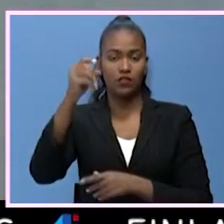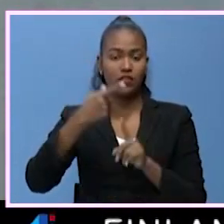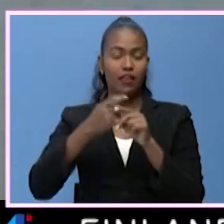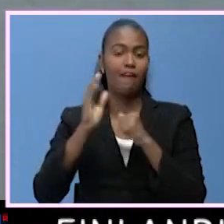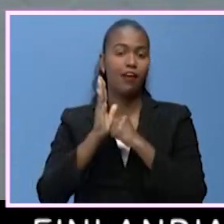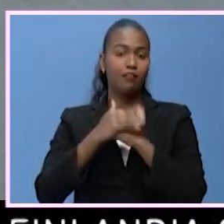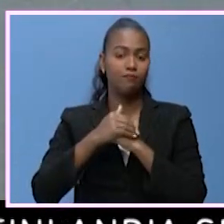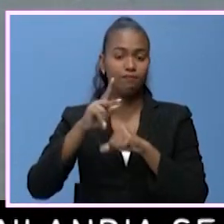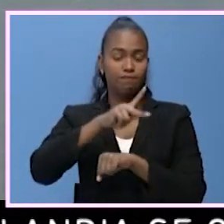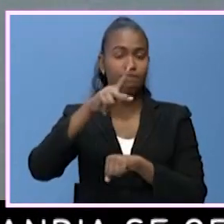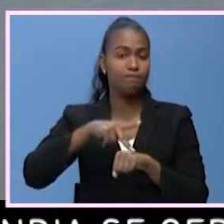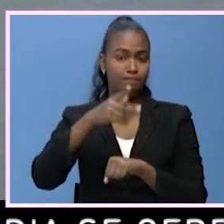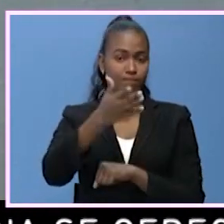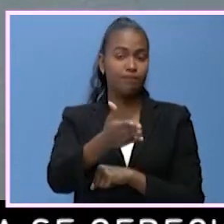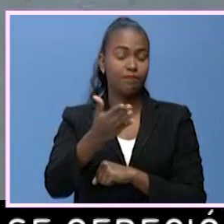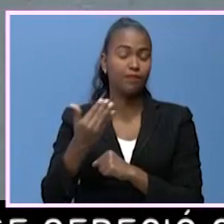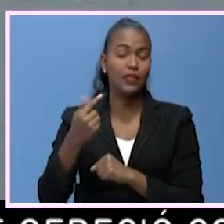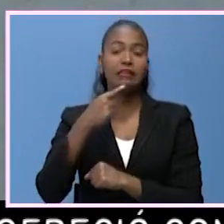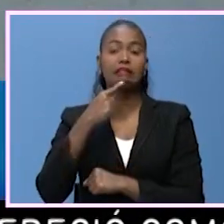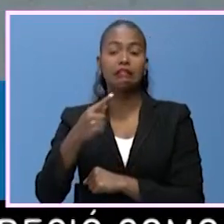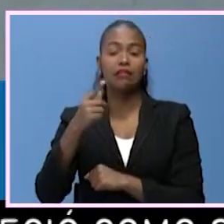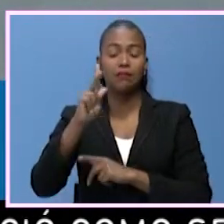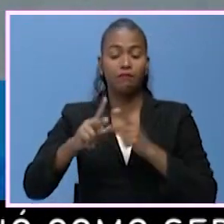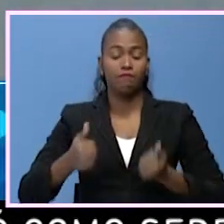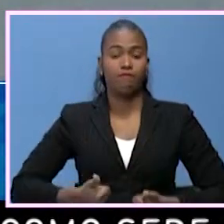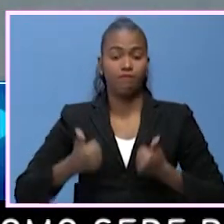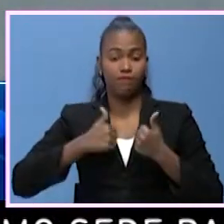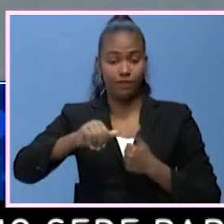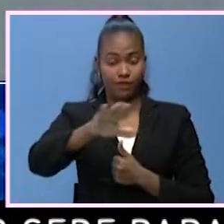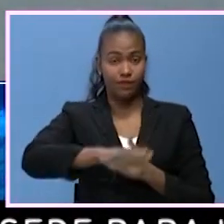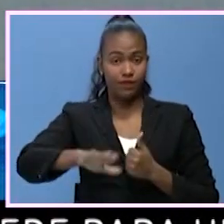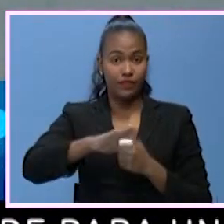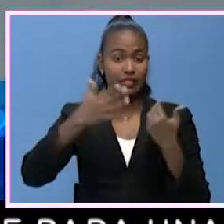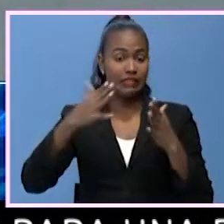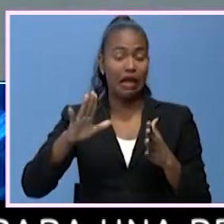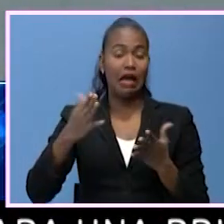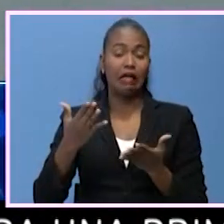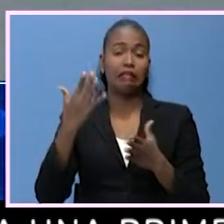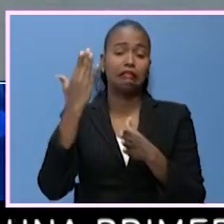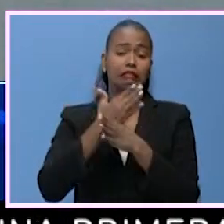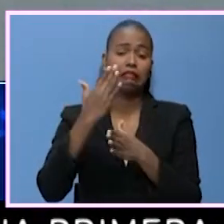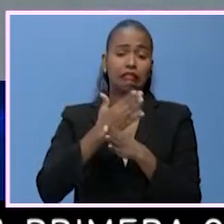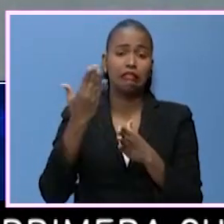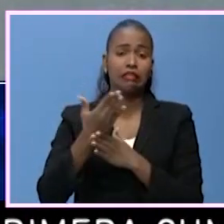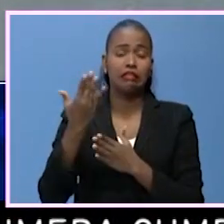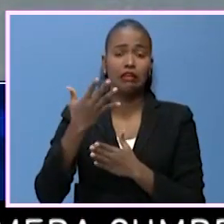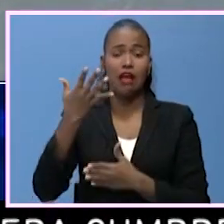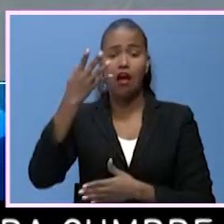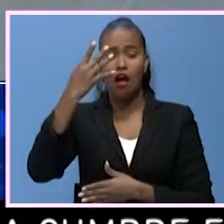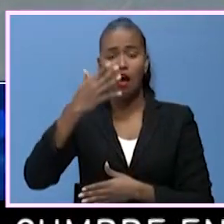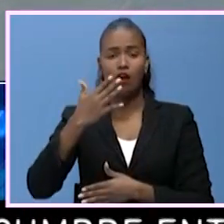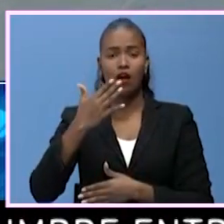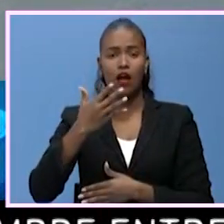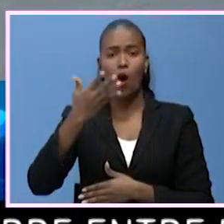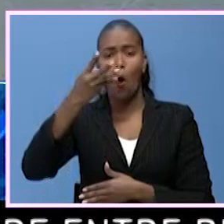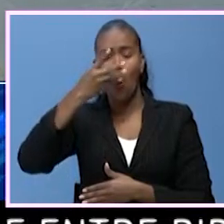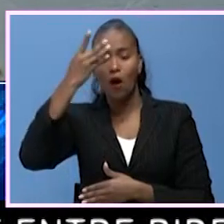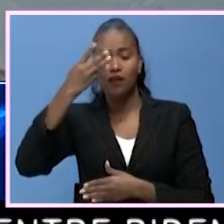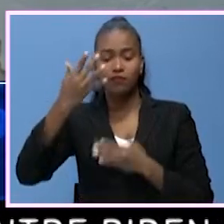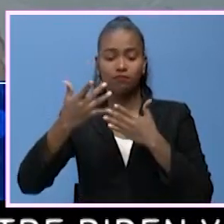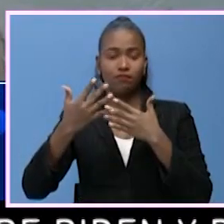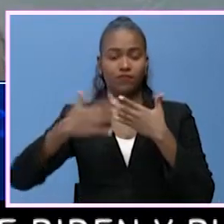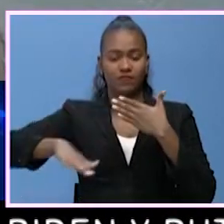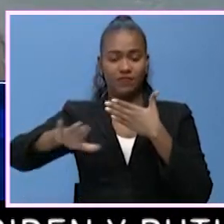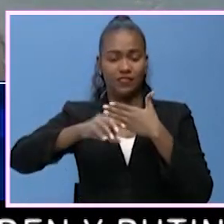Baní, provincia Peravia, denunció que los moradores en el lugar ya no aguantan el hedor a causa del deterioro en el sistema